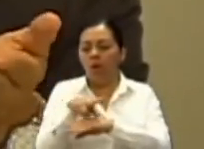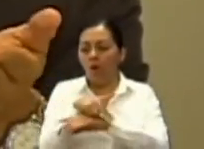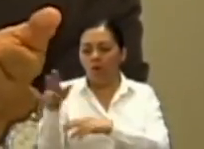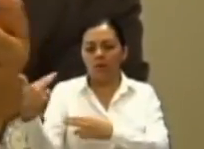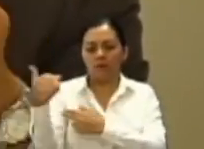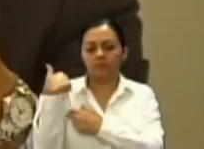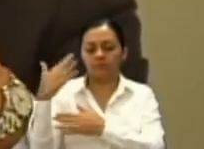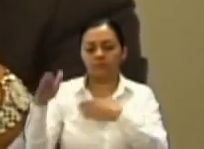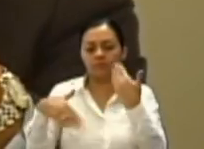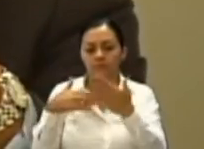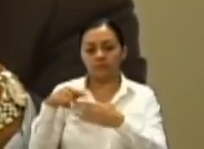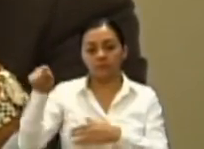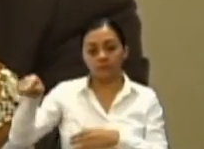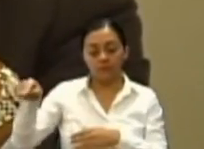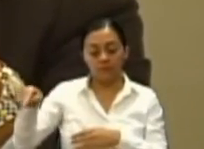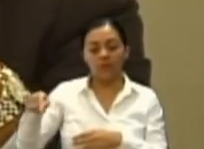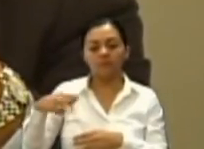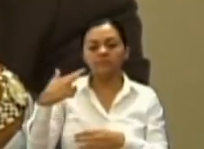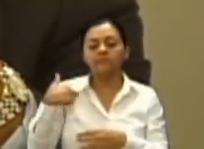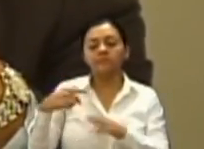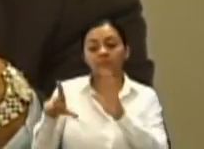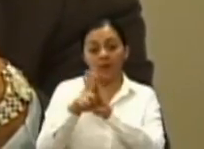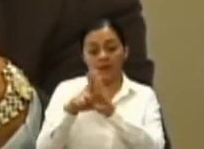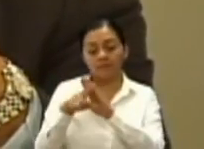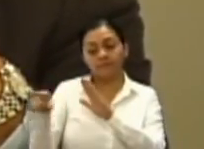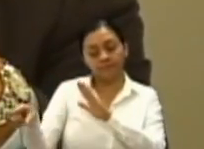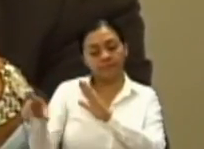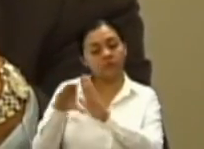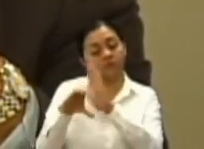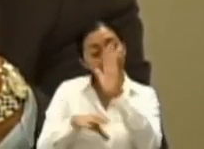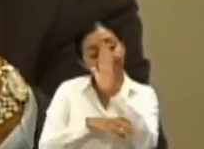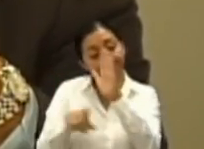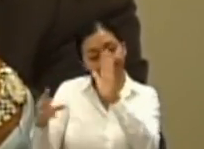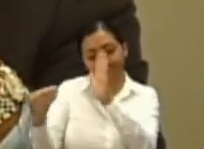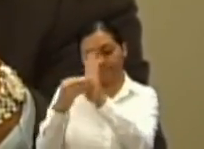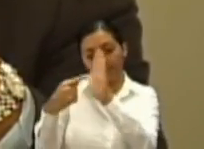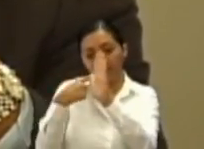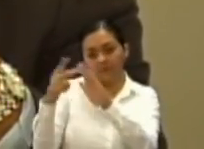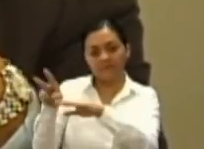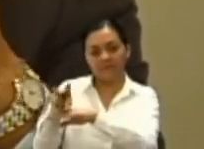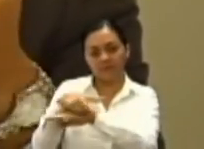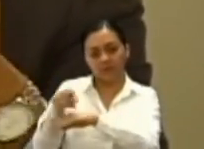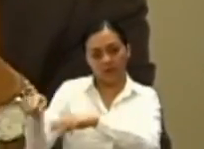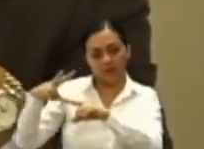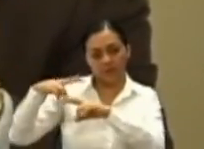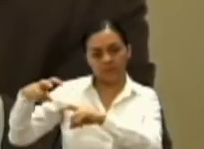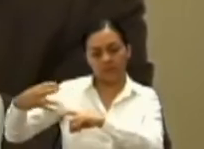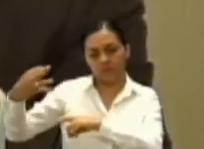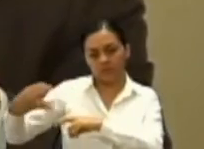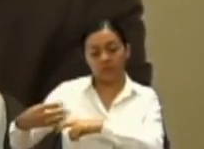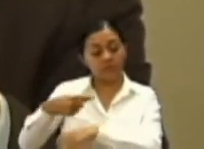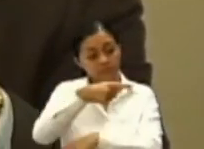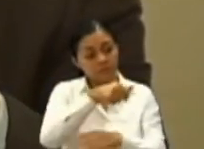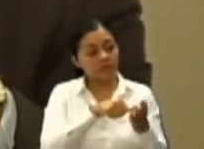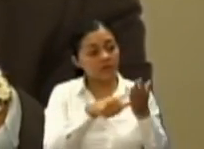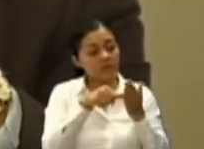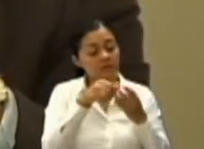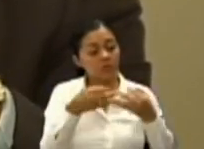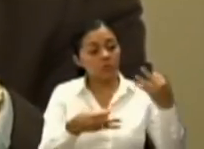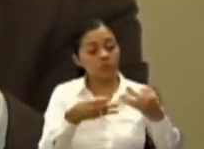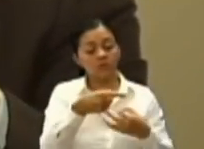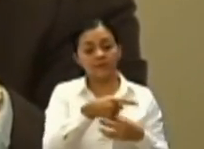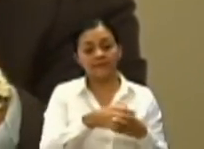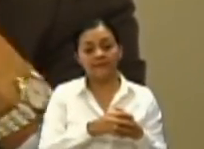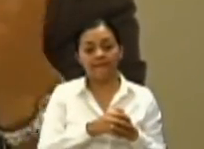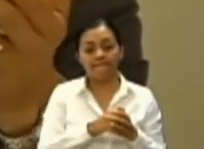corresponde ya legalmente constitucionalmente realizar formalmente la investigación pero aquí está nuestra ministra de